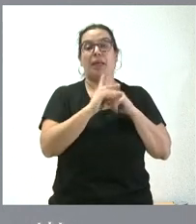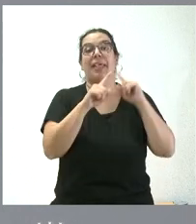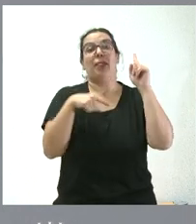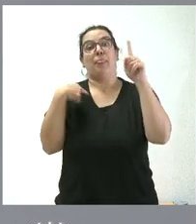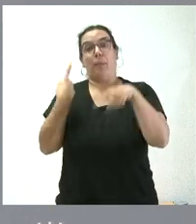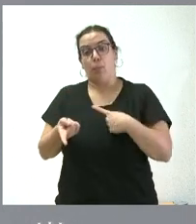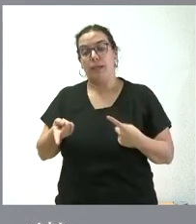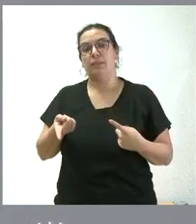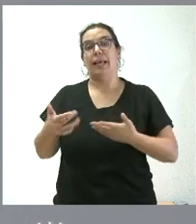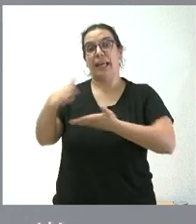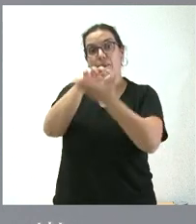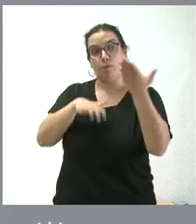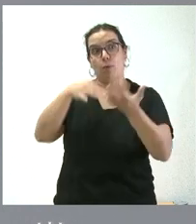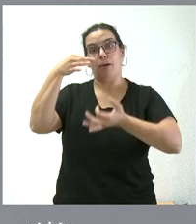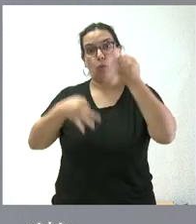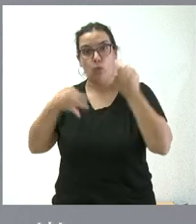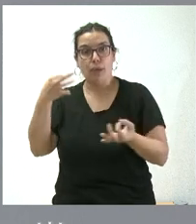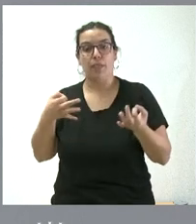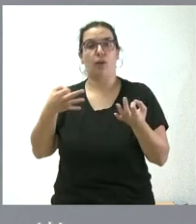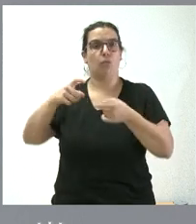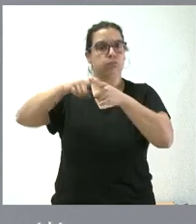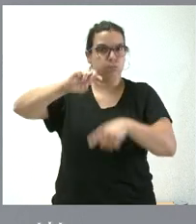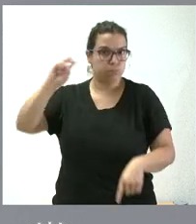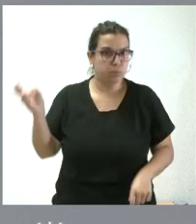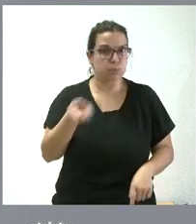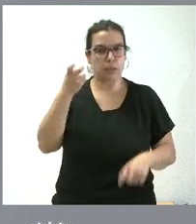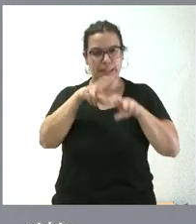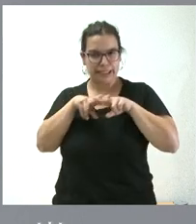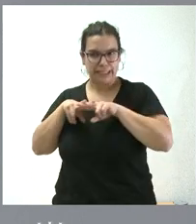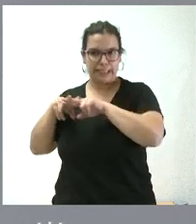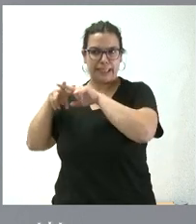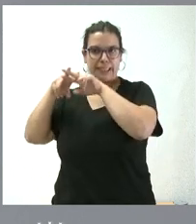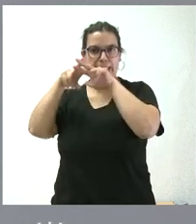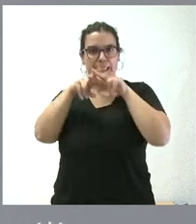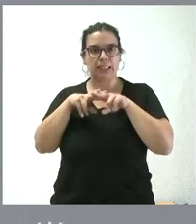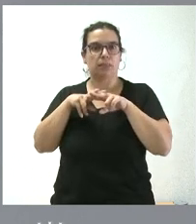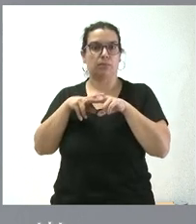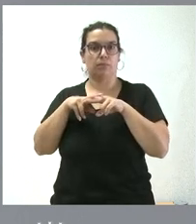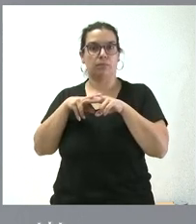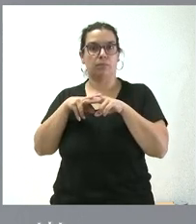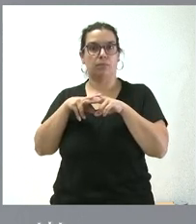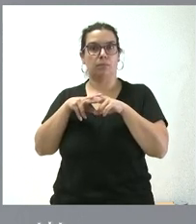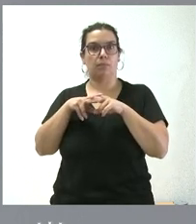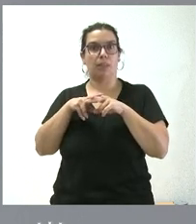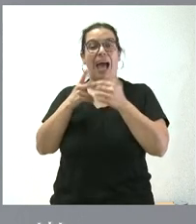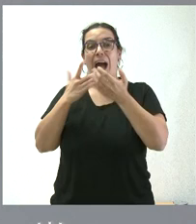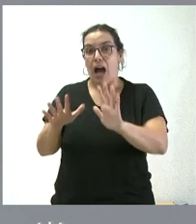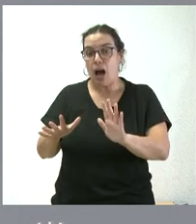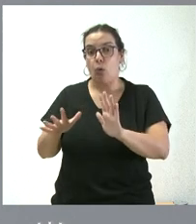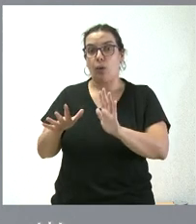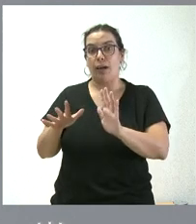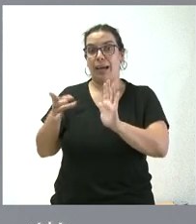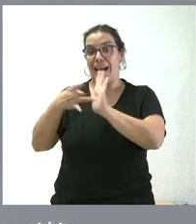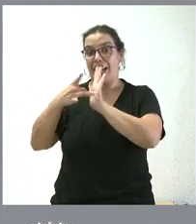informes jurídicos y de otro tipo que se analizaron pues sin perjuicio de la calidad técnica de la oferta